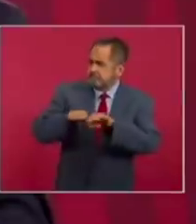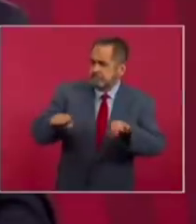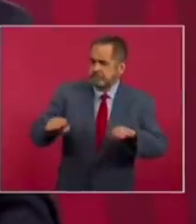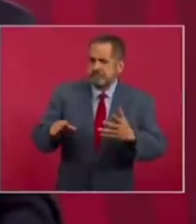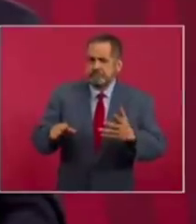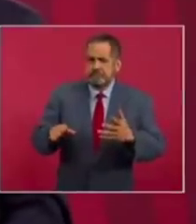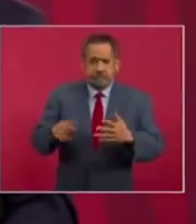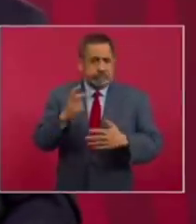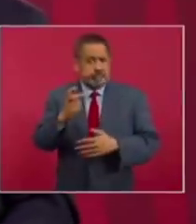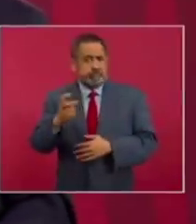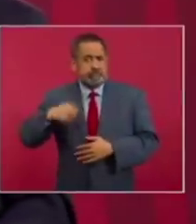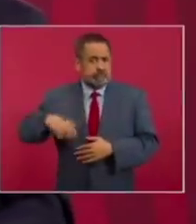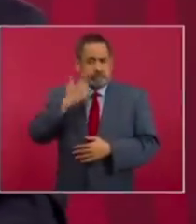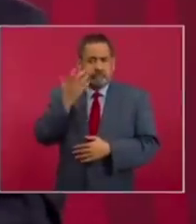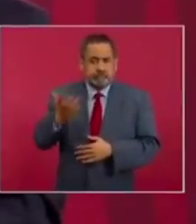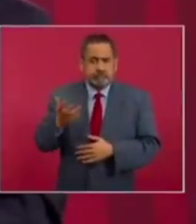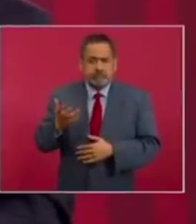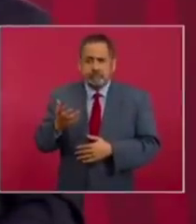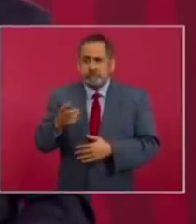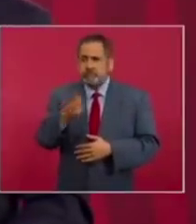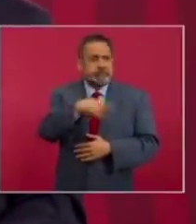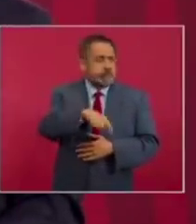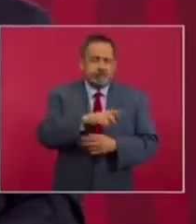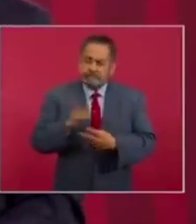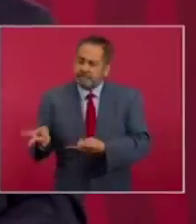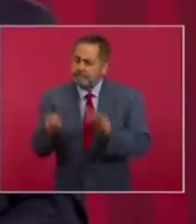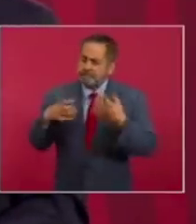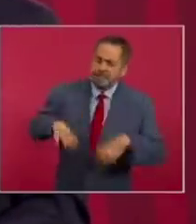buscando que haya justicia, que ya no sigan saqueando,